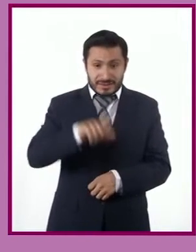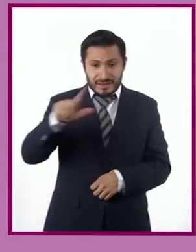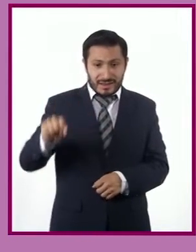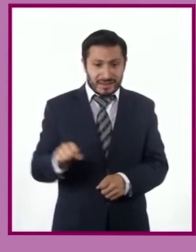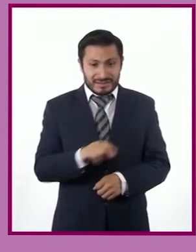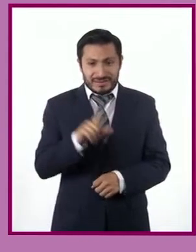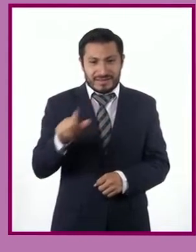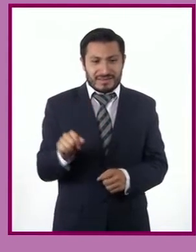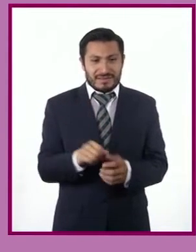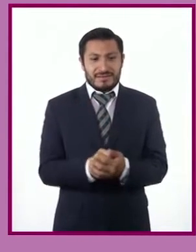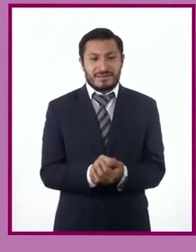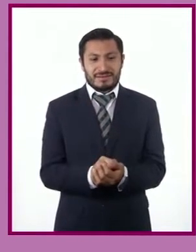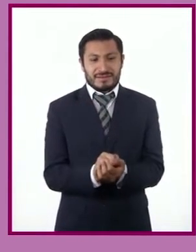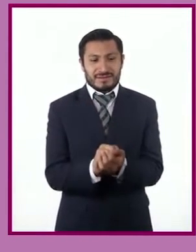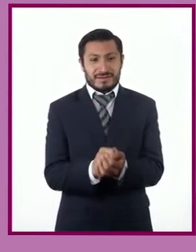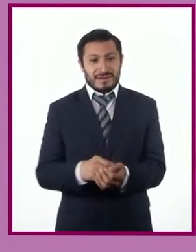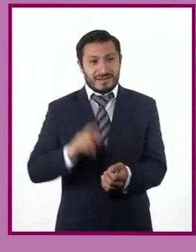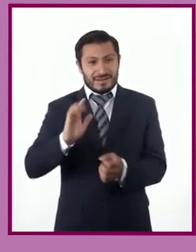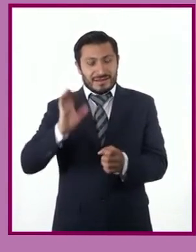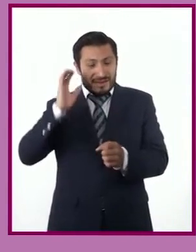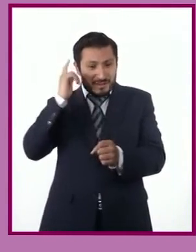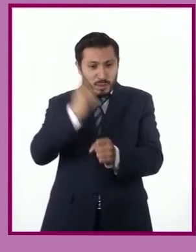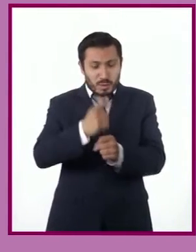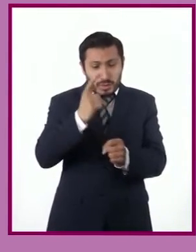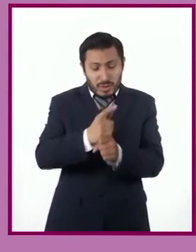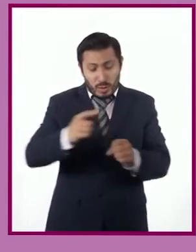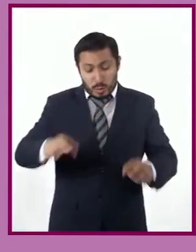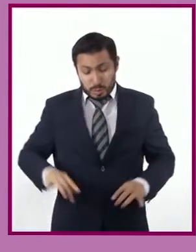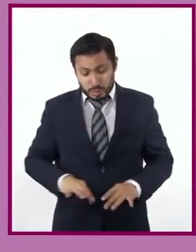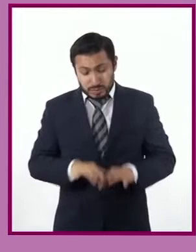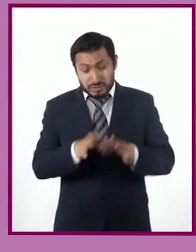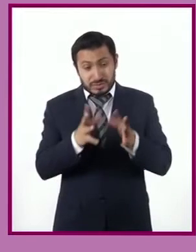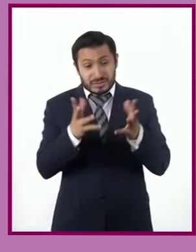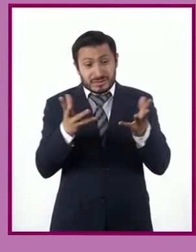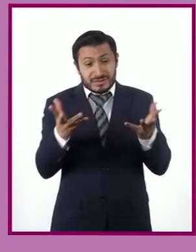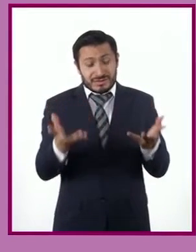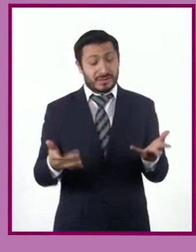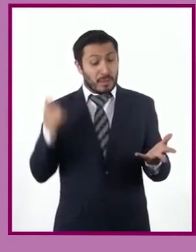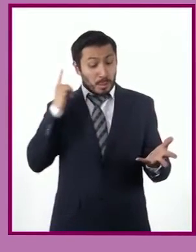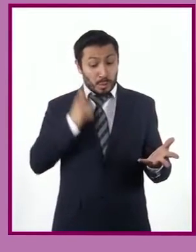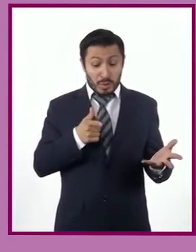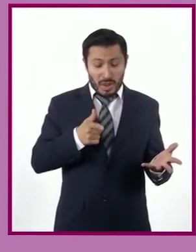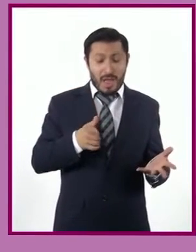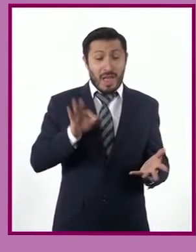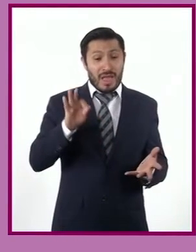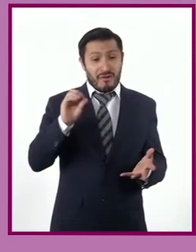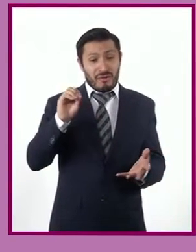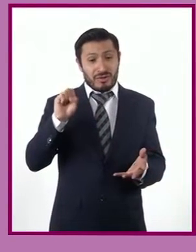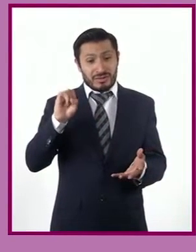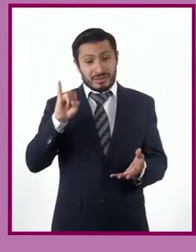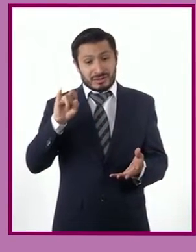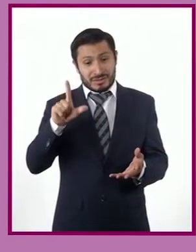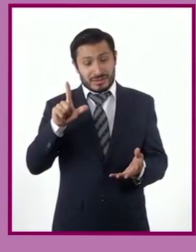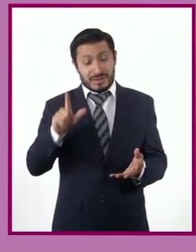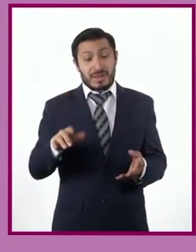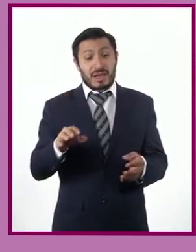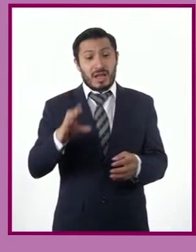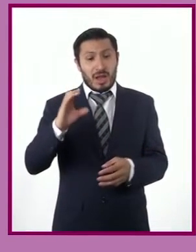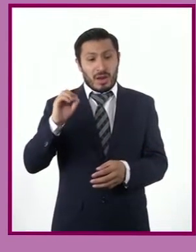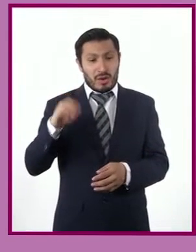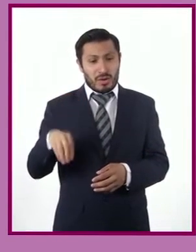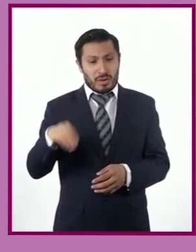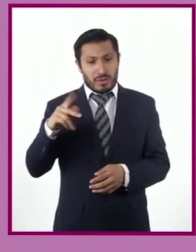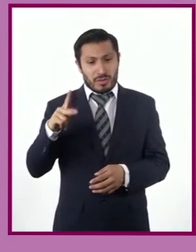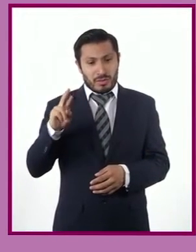de la naturaleza sacan a la luz los restos de dicho organismo, encontramos un fósil por compresión. Veamos